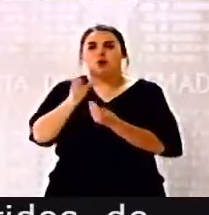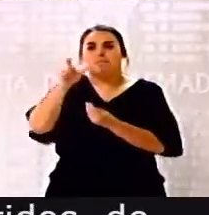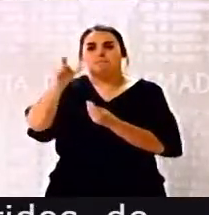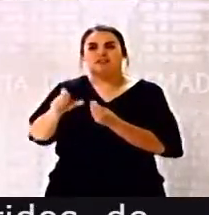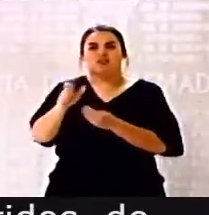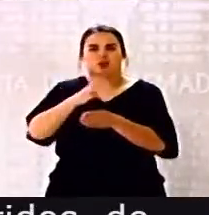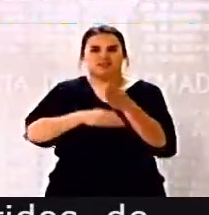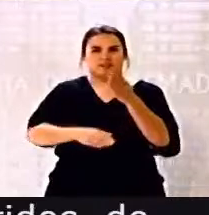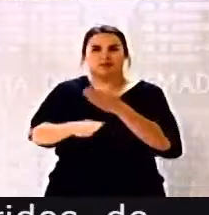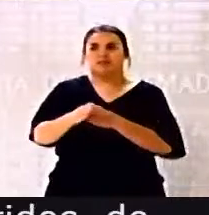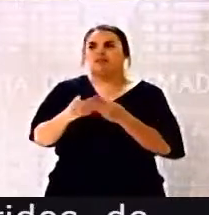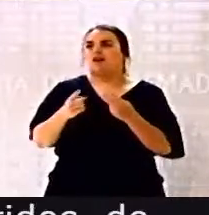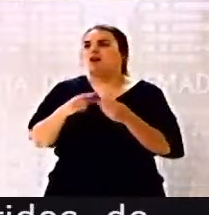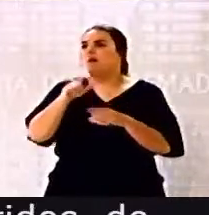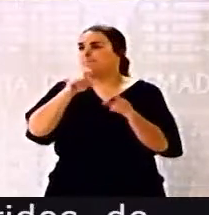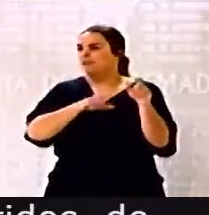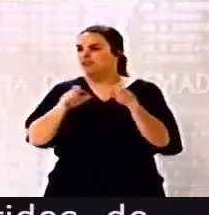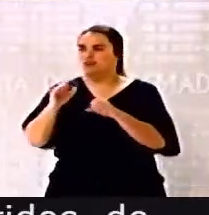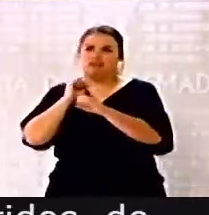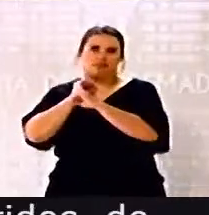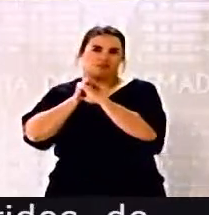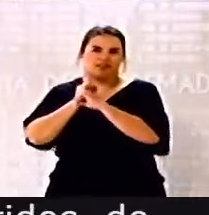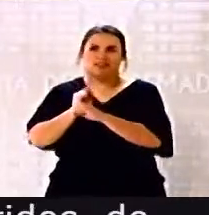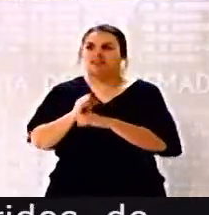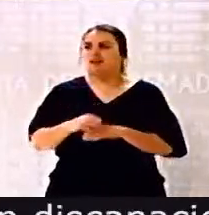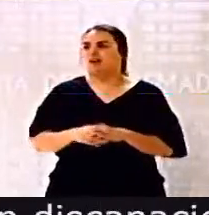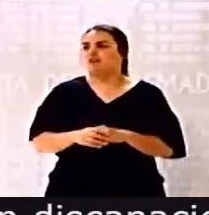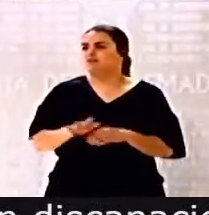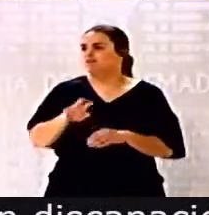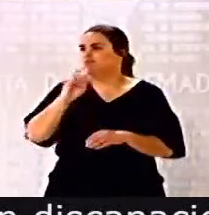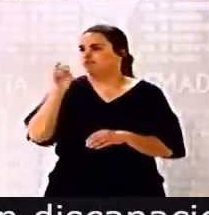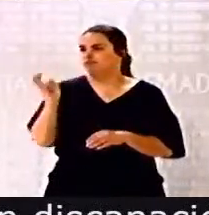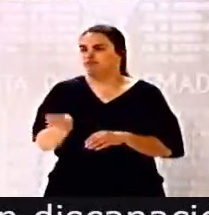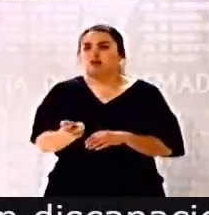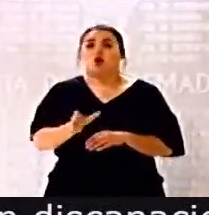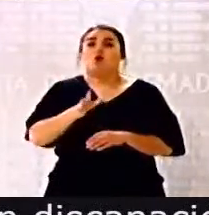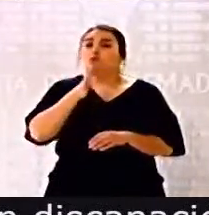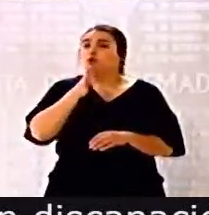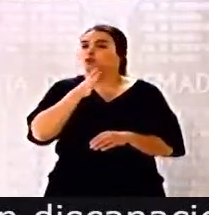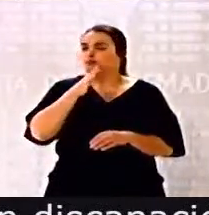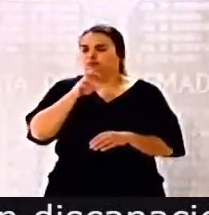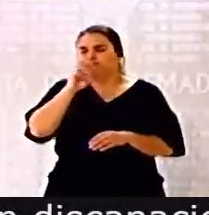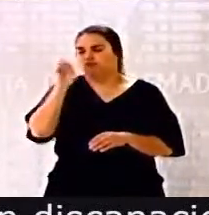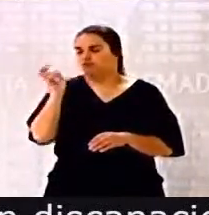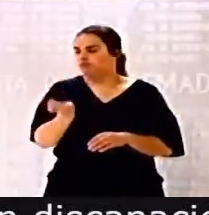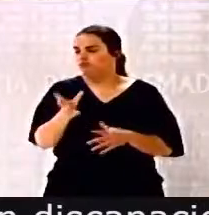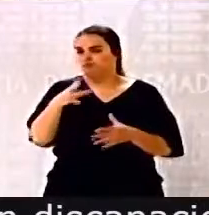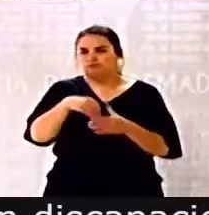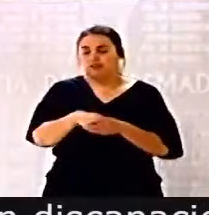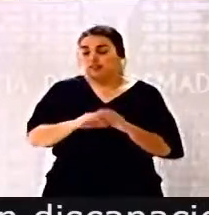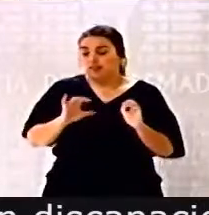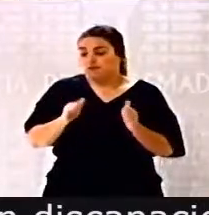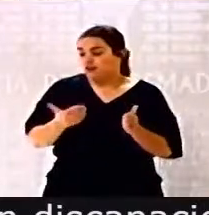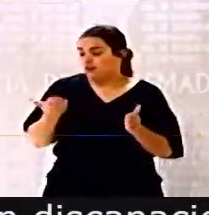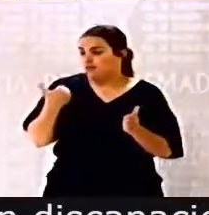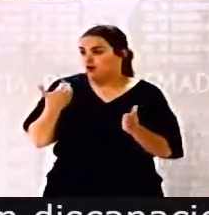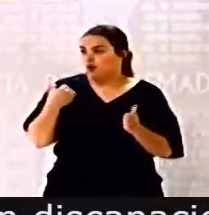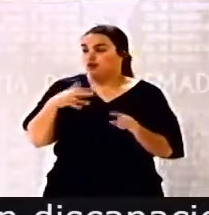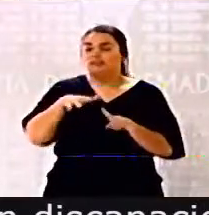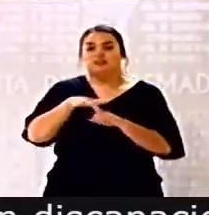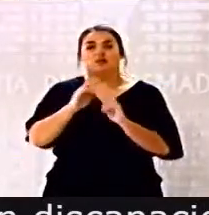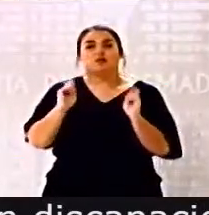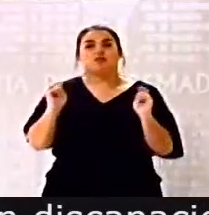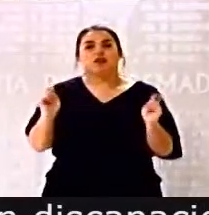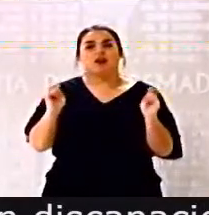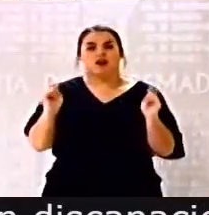con discapacidad, de alguna persona con dependencia, etcétera, las causas de fuerza mayor que se contemplan desde el principio en el estado de